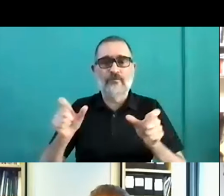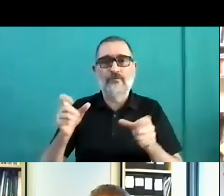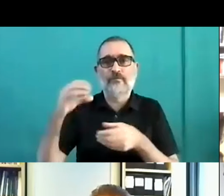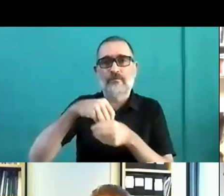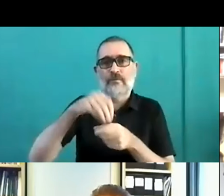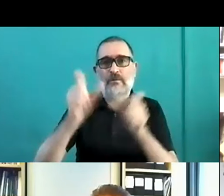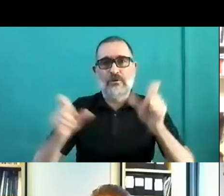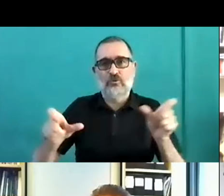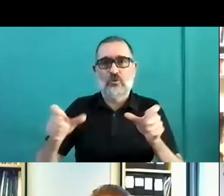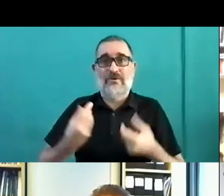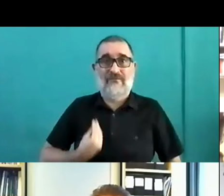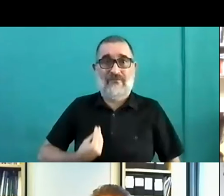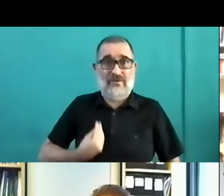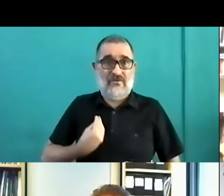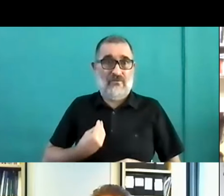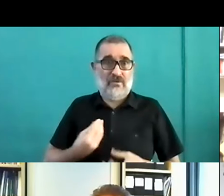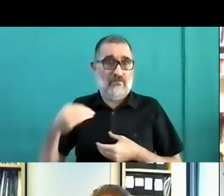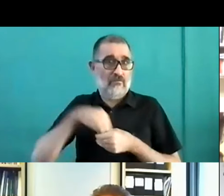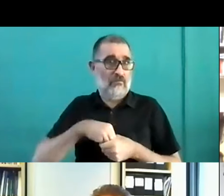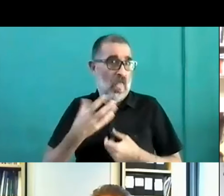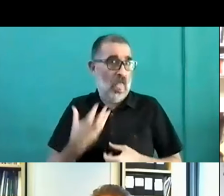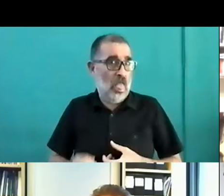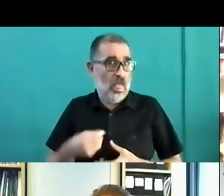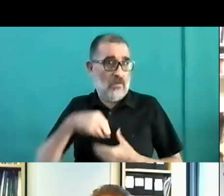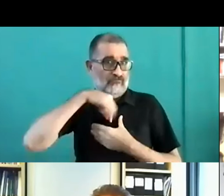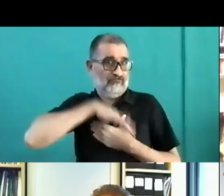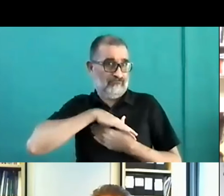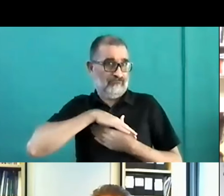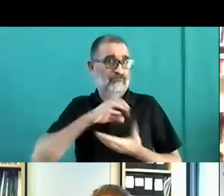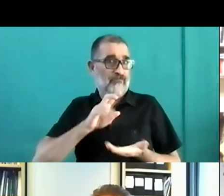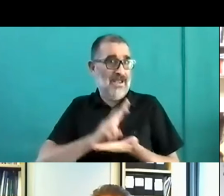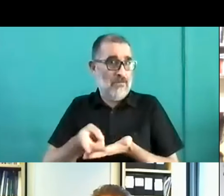a Micaela Ventazo, pero la conocen muchos como